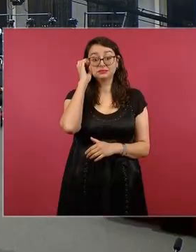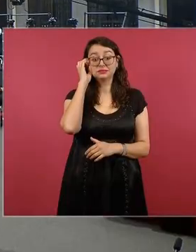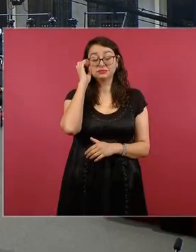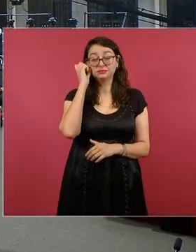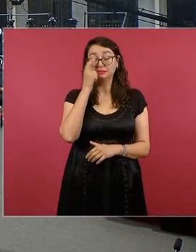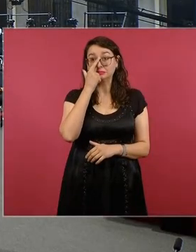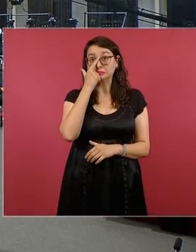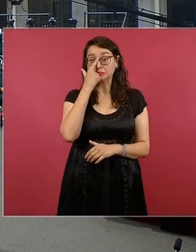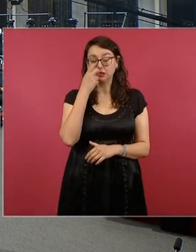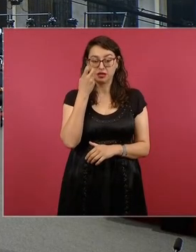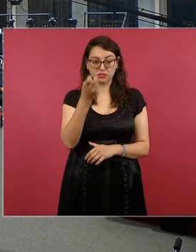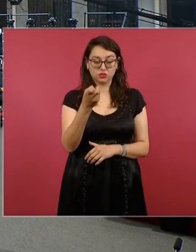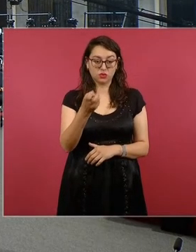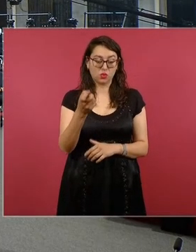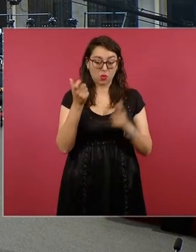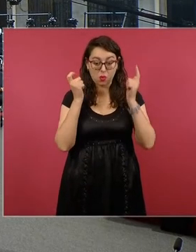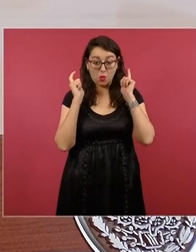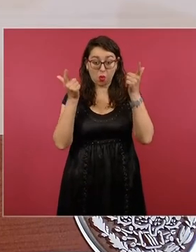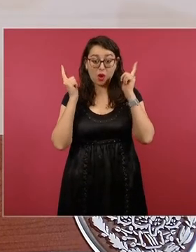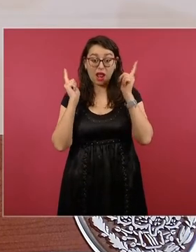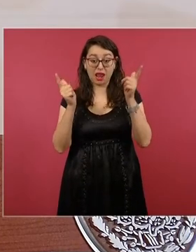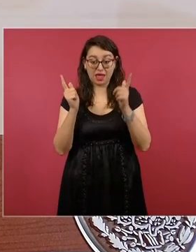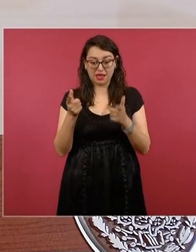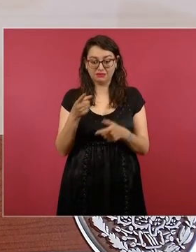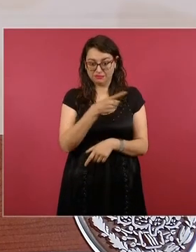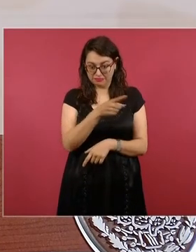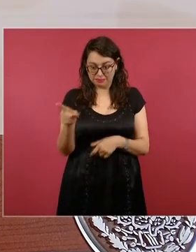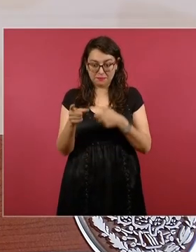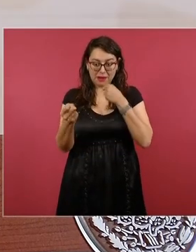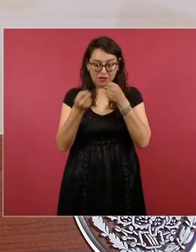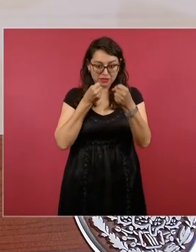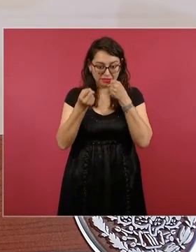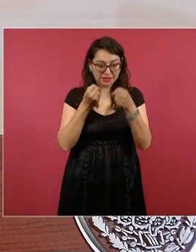hombre, y que no haya tanta amnesia.